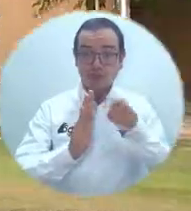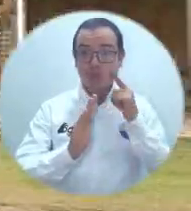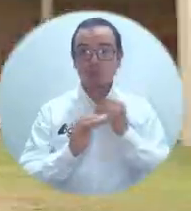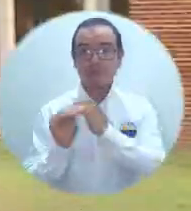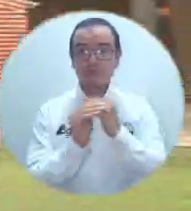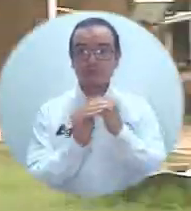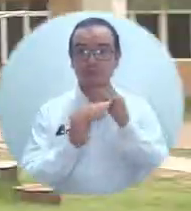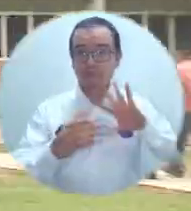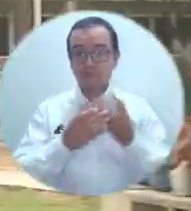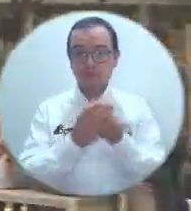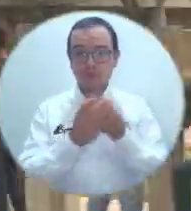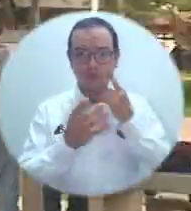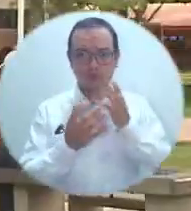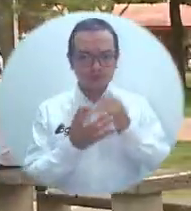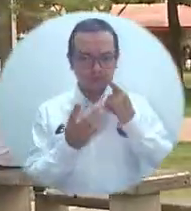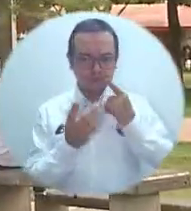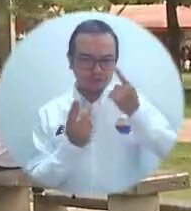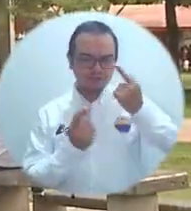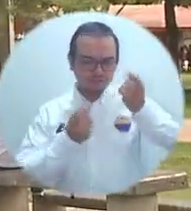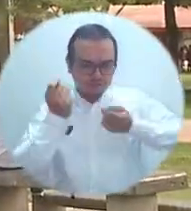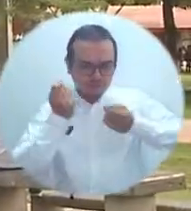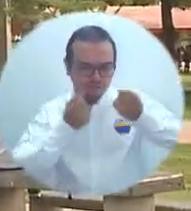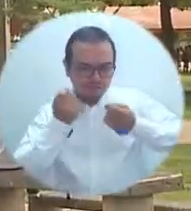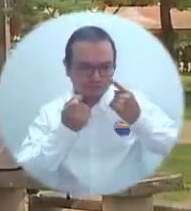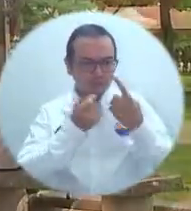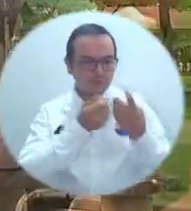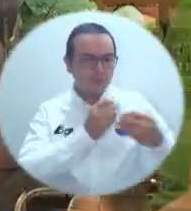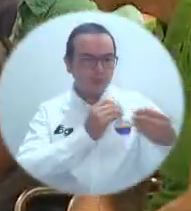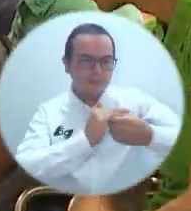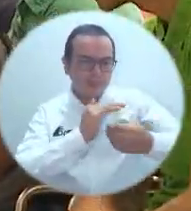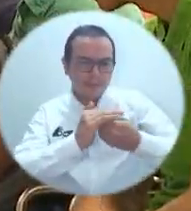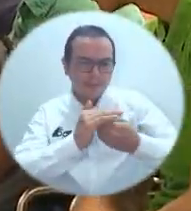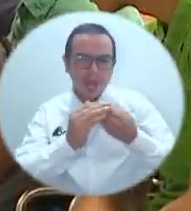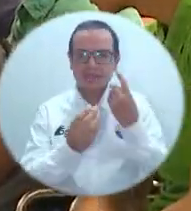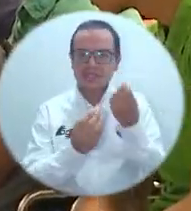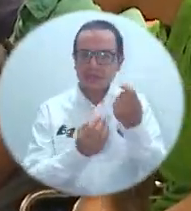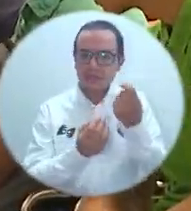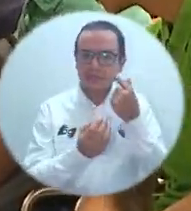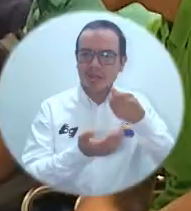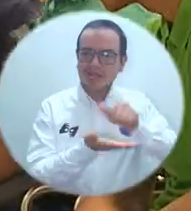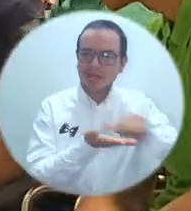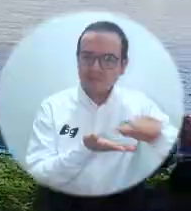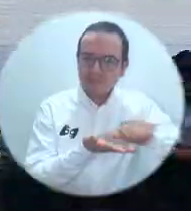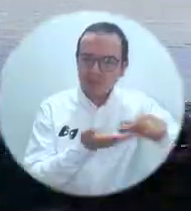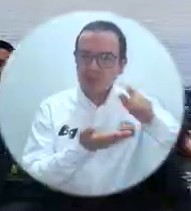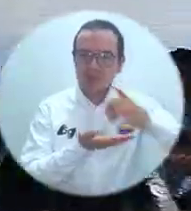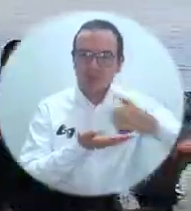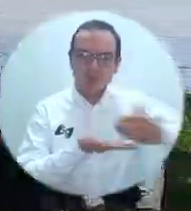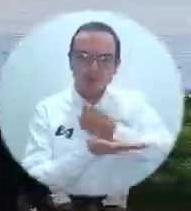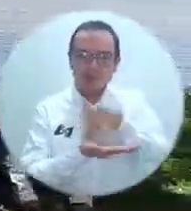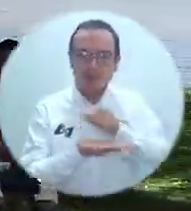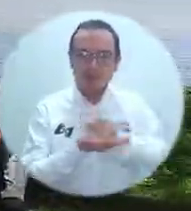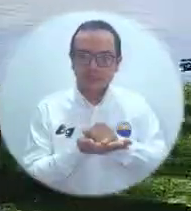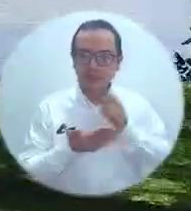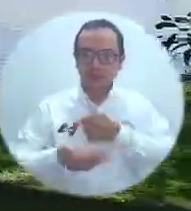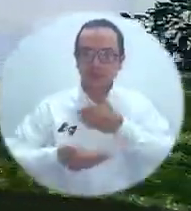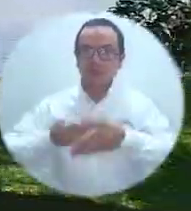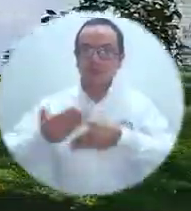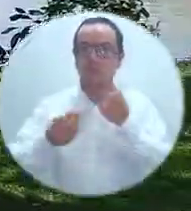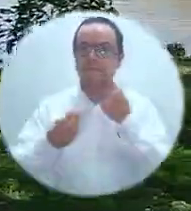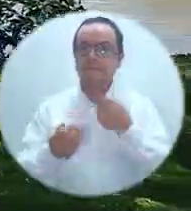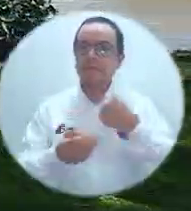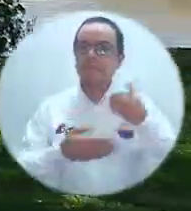y sostenible está basado en un análisis técnico de ingresos y egresos en busca de avanzar gradualmente hacia la gratuidad, un propósito por el cual